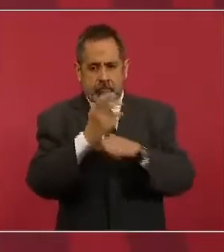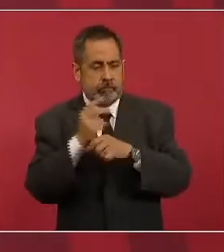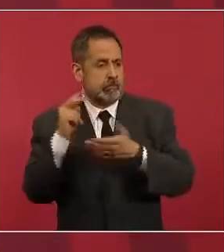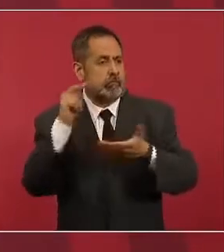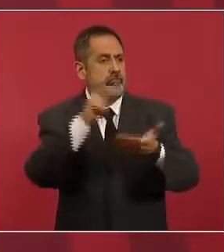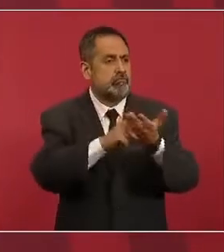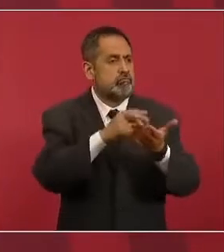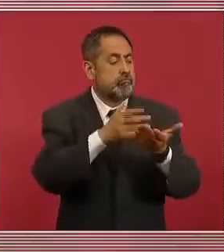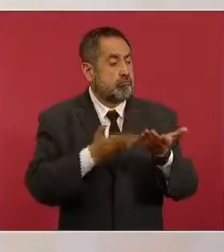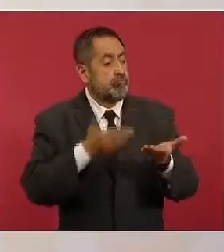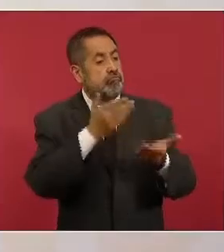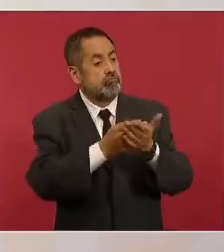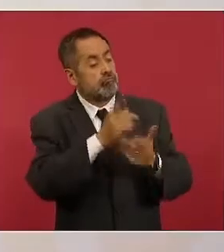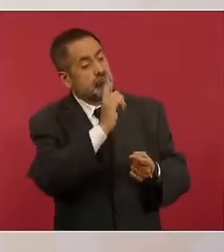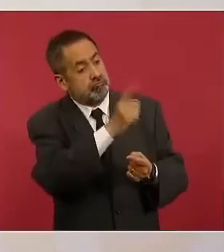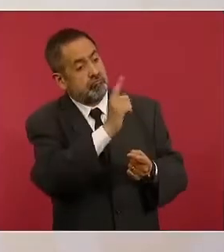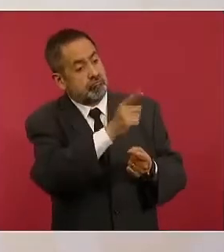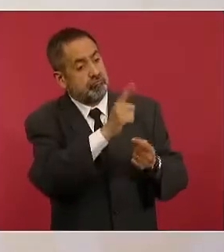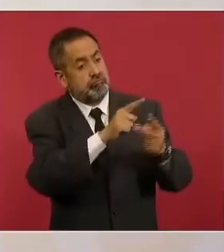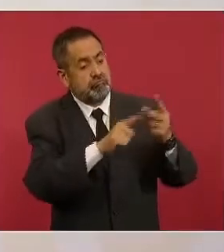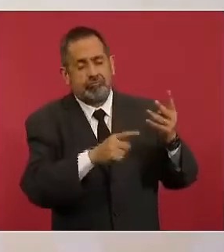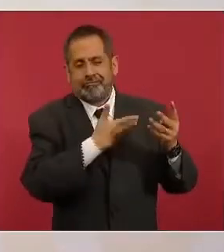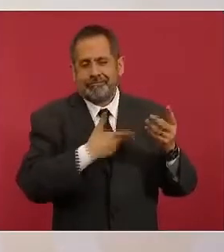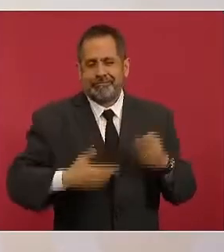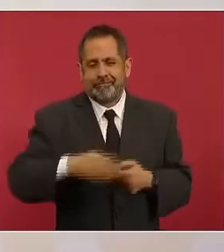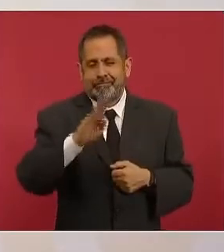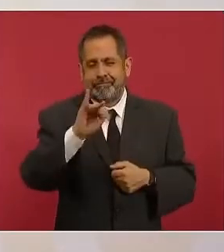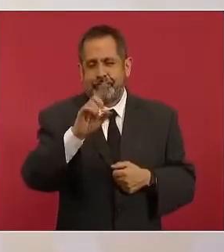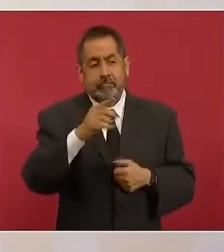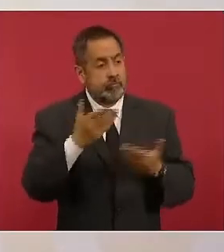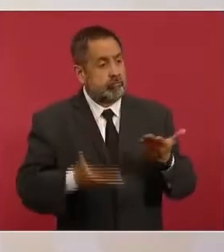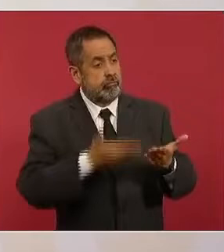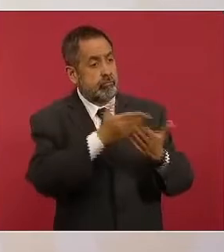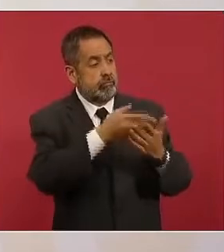y le propongo al presidente Biden